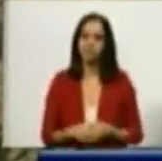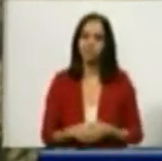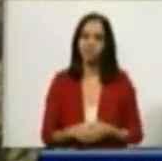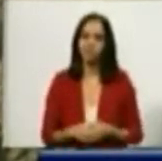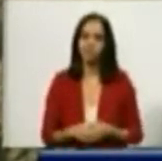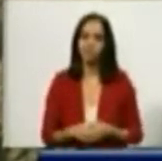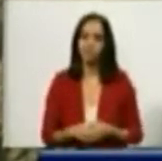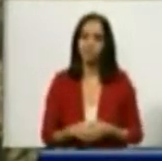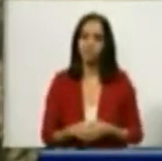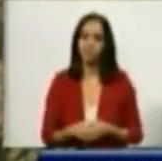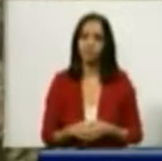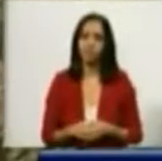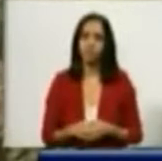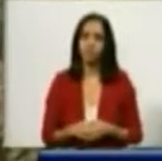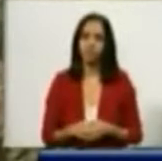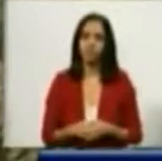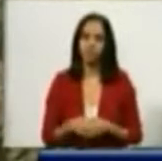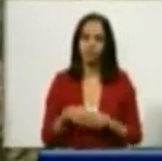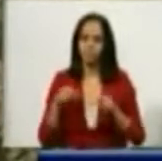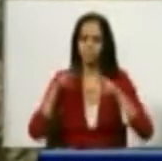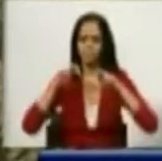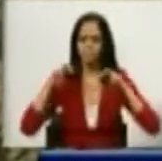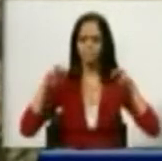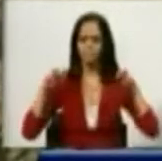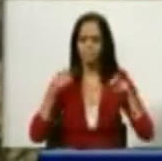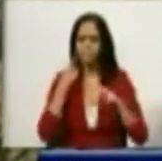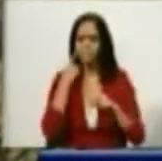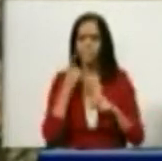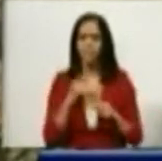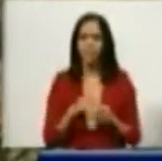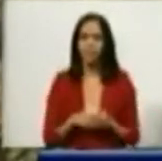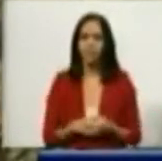va papá y tenía otra cosa por aquí que decir